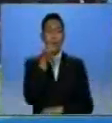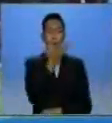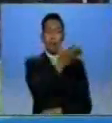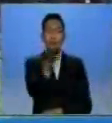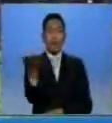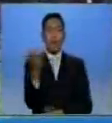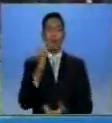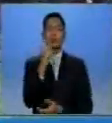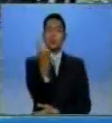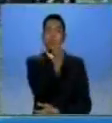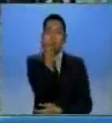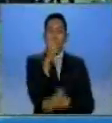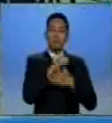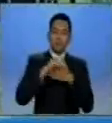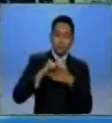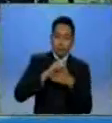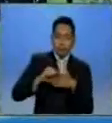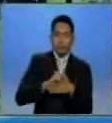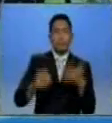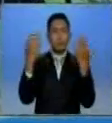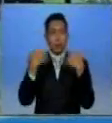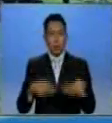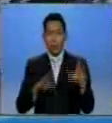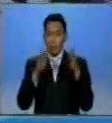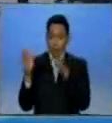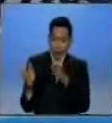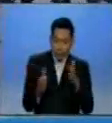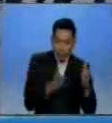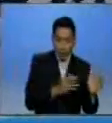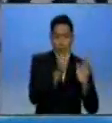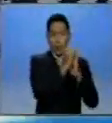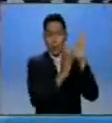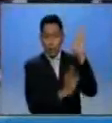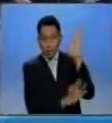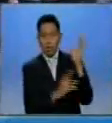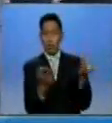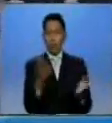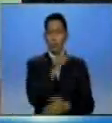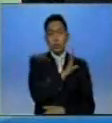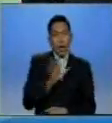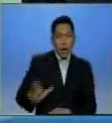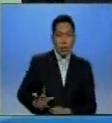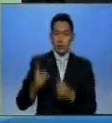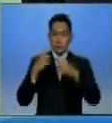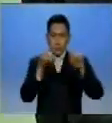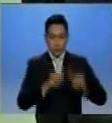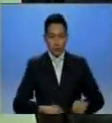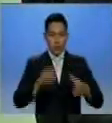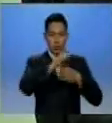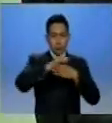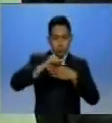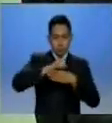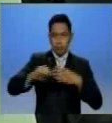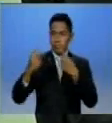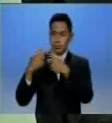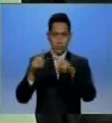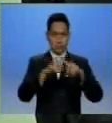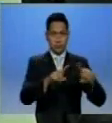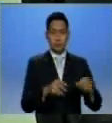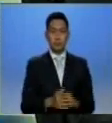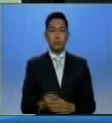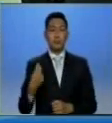simulacro que pondrá a prueba los planes de contingencia de todo nivel y la respuesta de las personas. Podríamos pensar que estarían